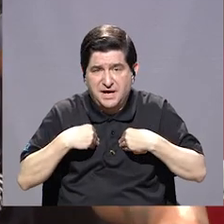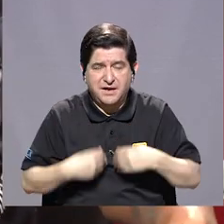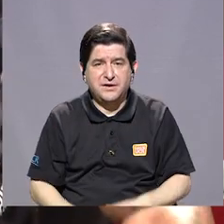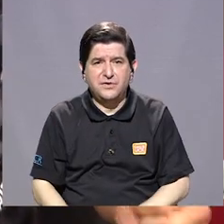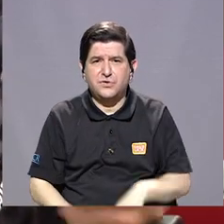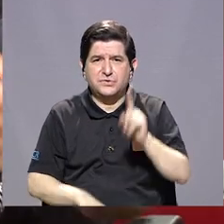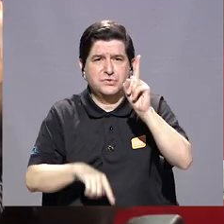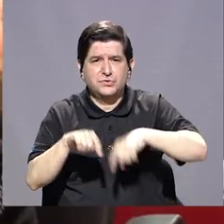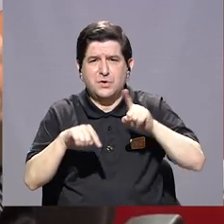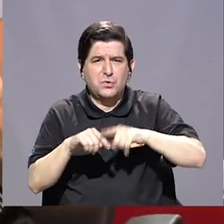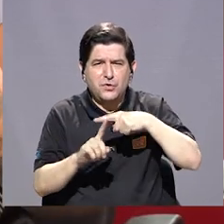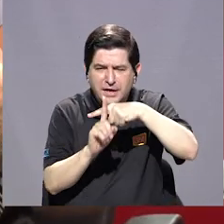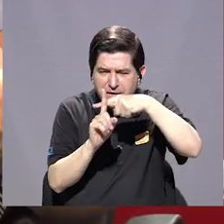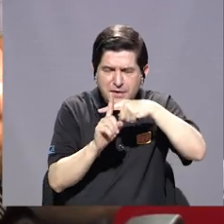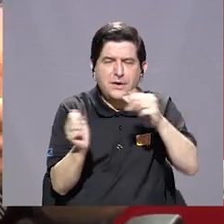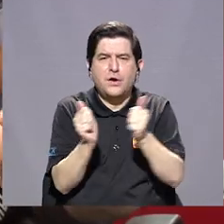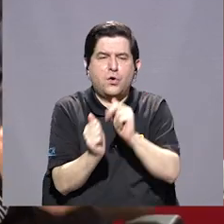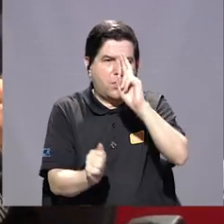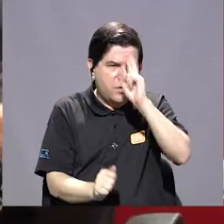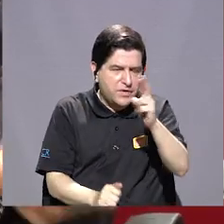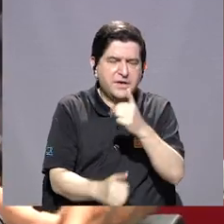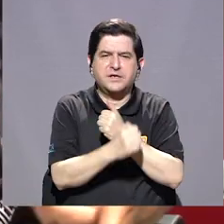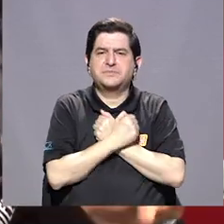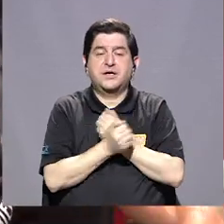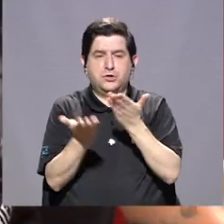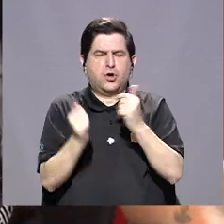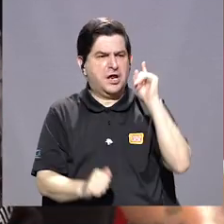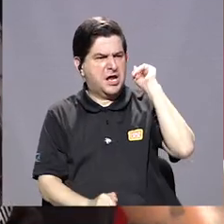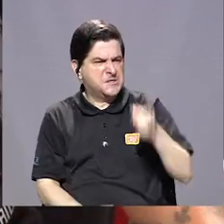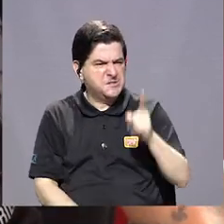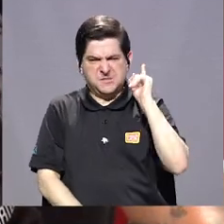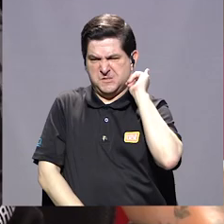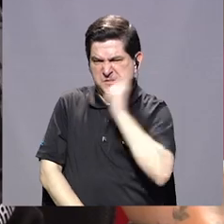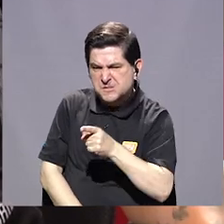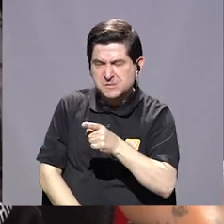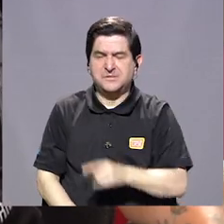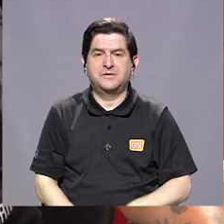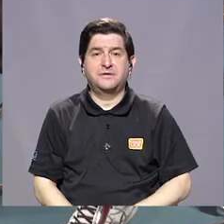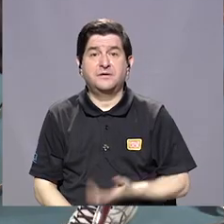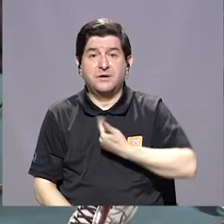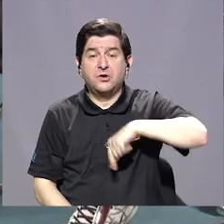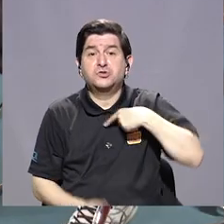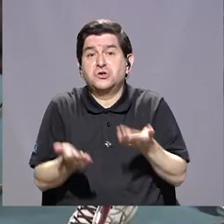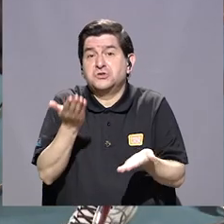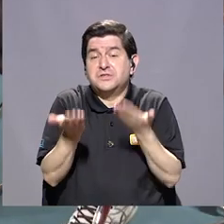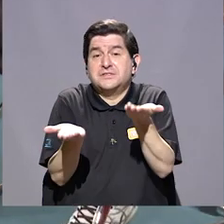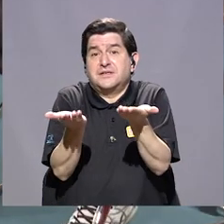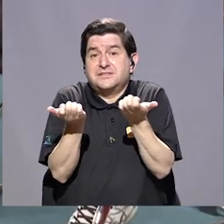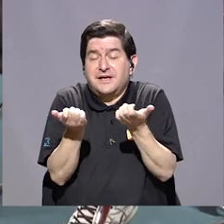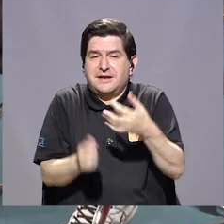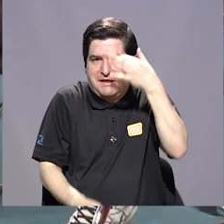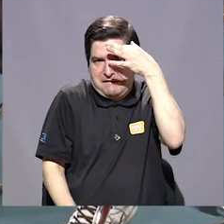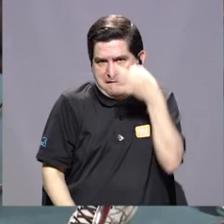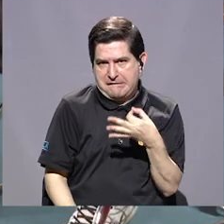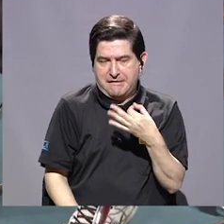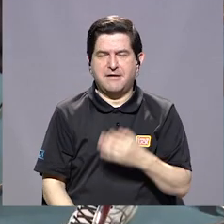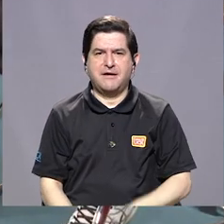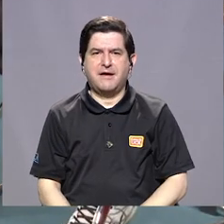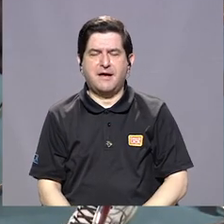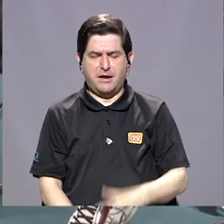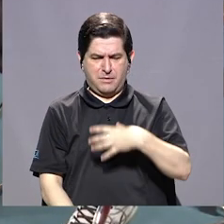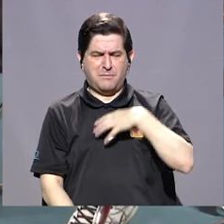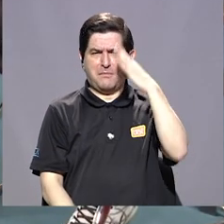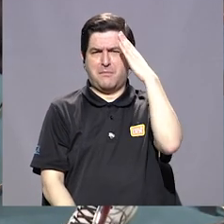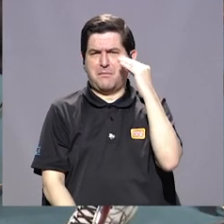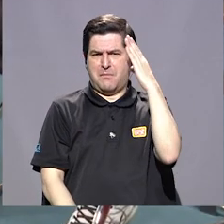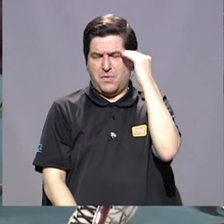punto medio con respeto, con amor, sino que queremos imponer, queremos creer que nuestras